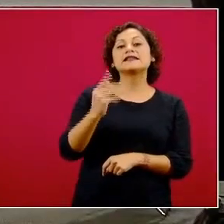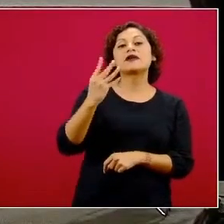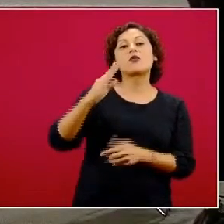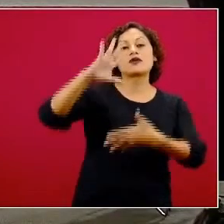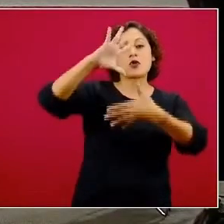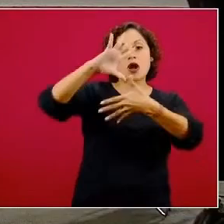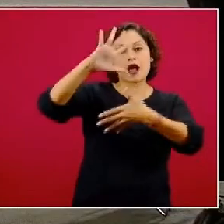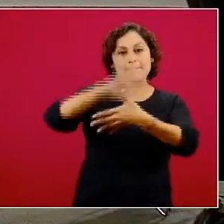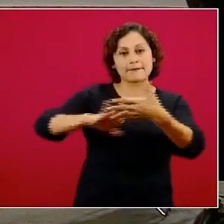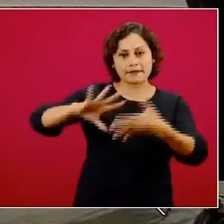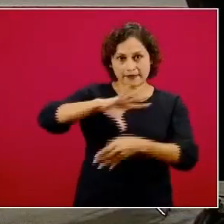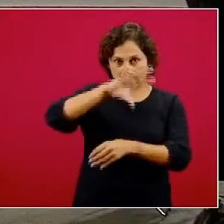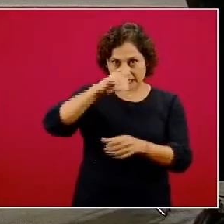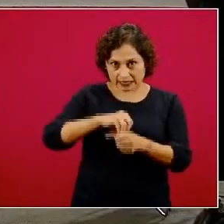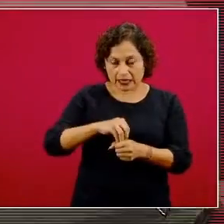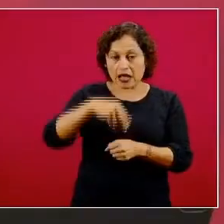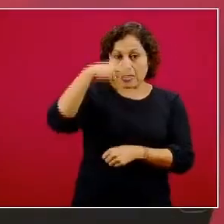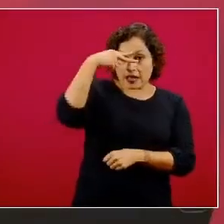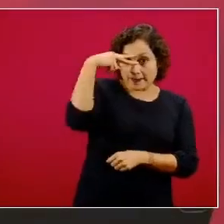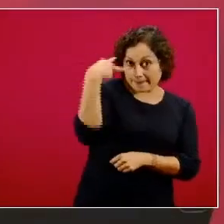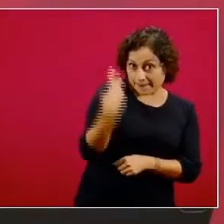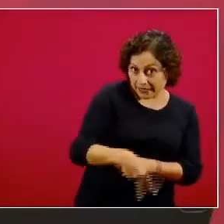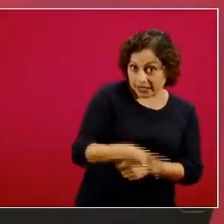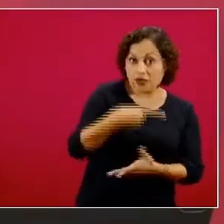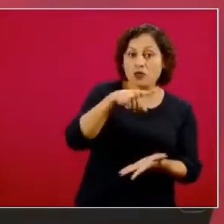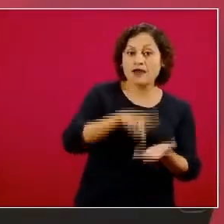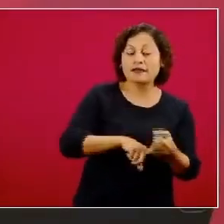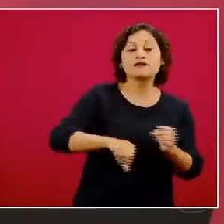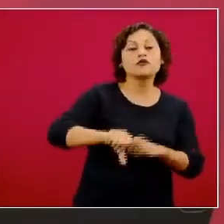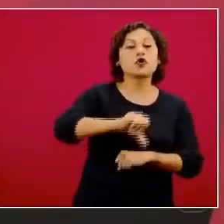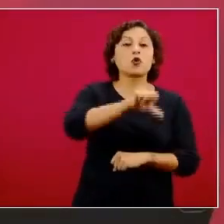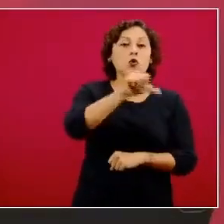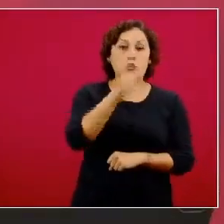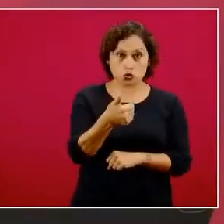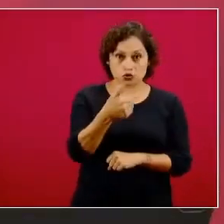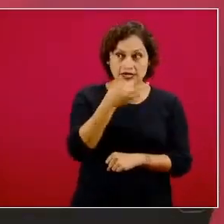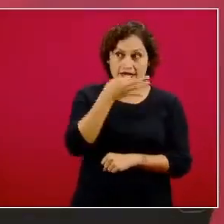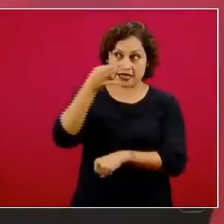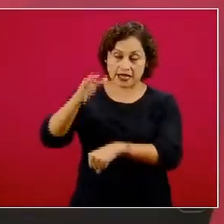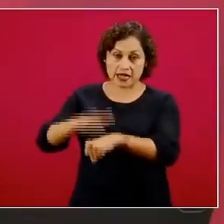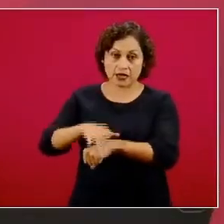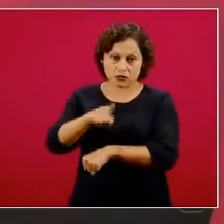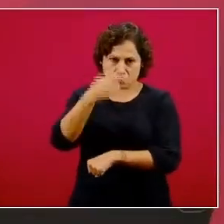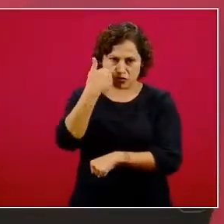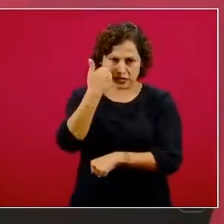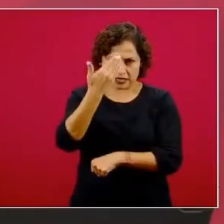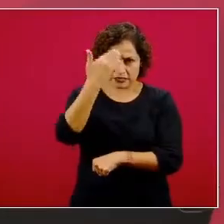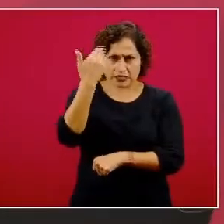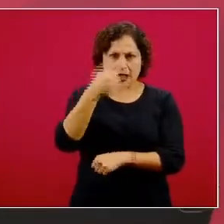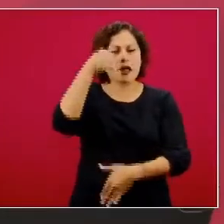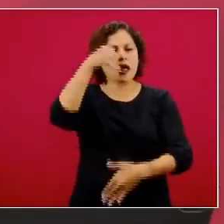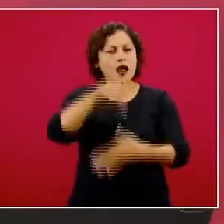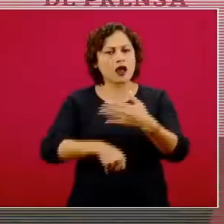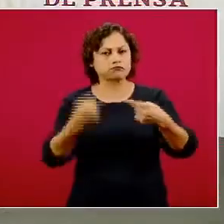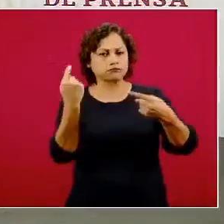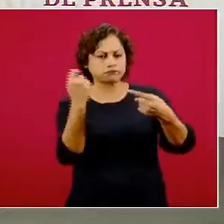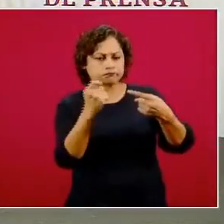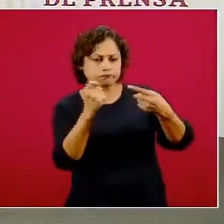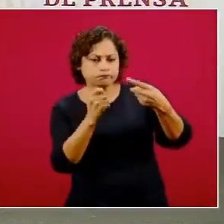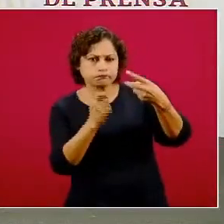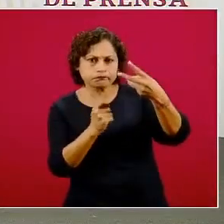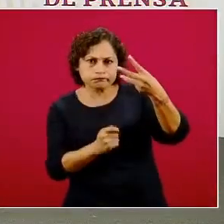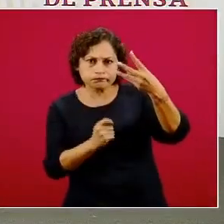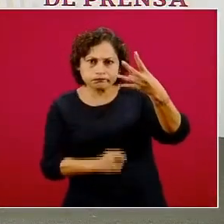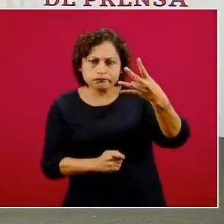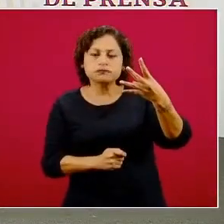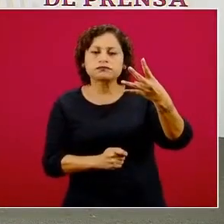11 y si hay interés en saber específicamente qué tipo de eventos se evaluaron,